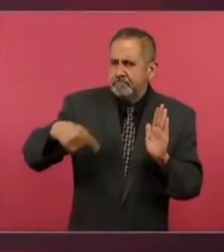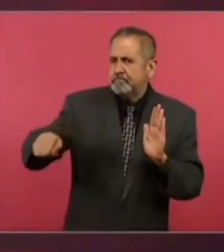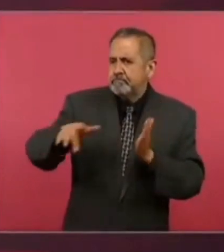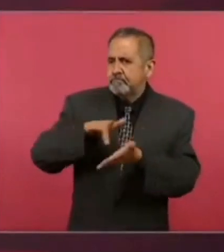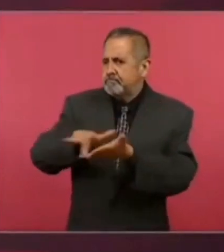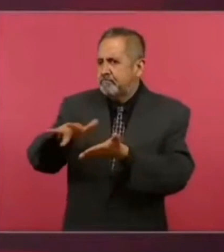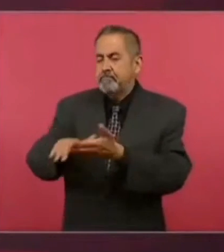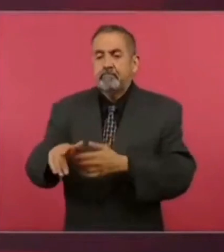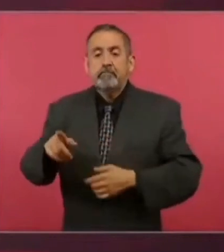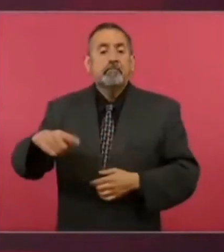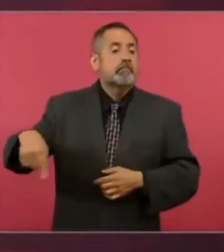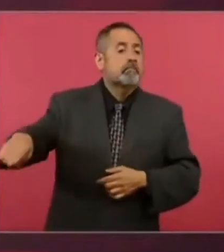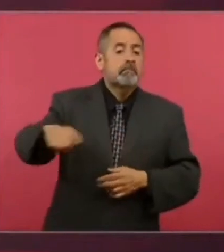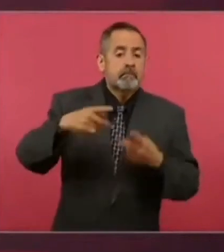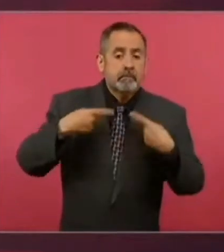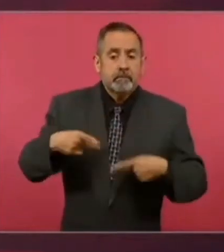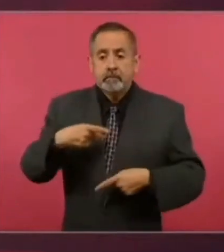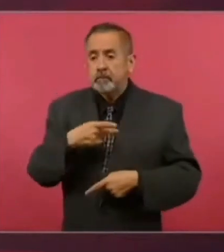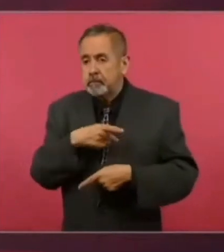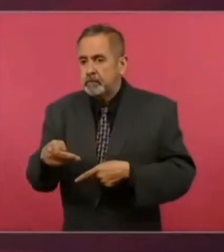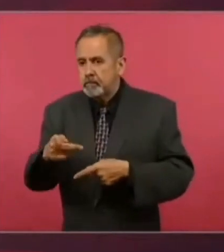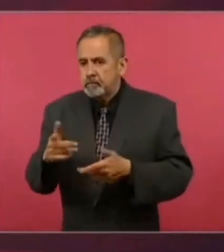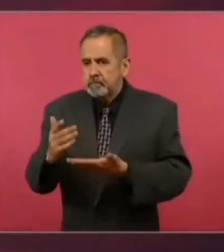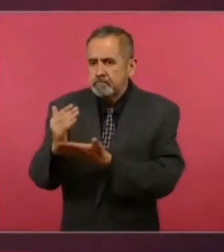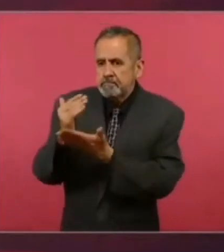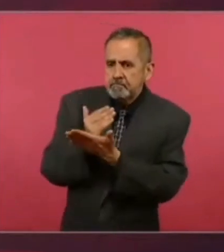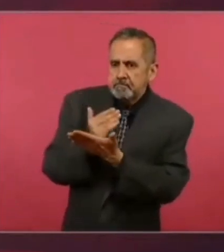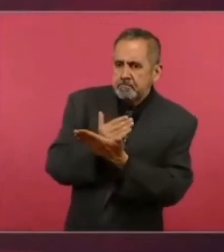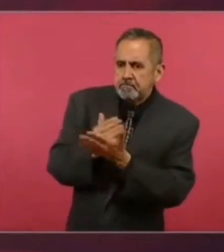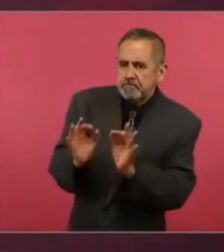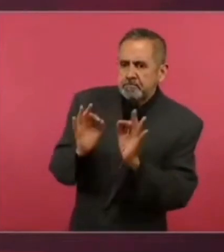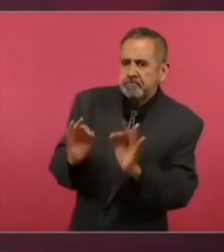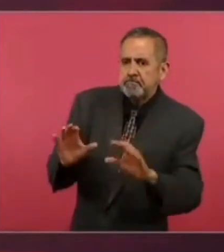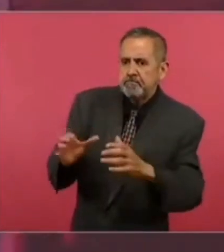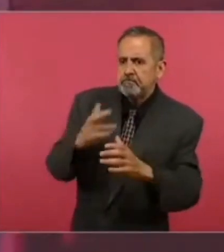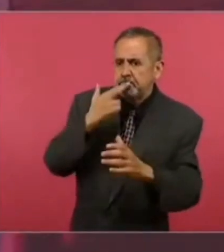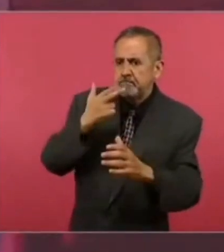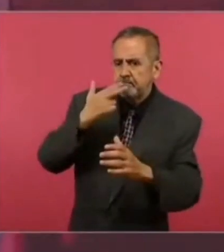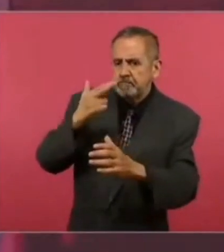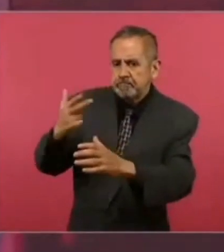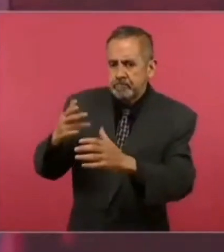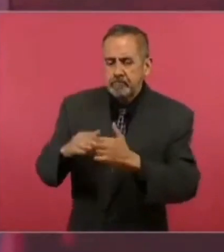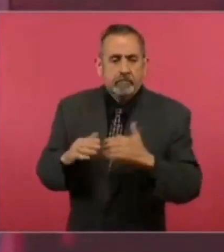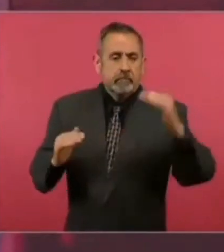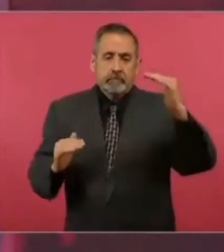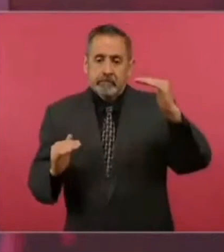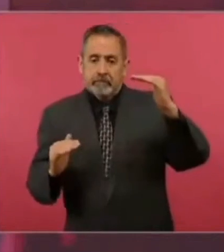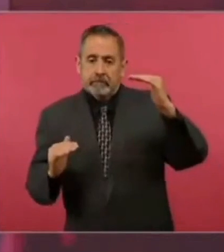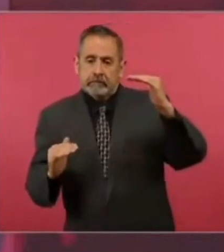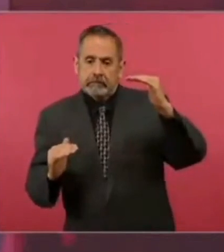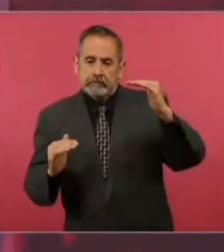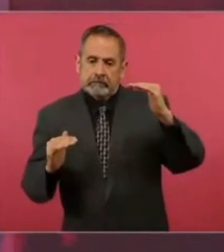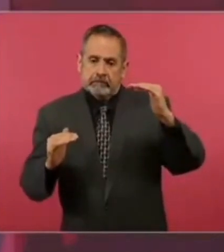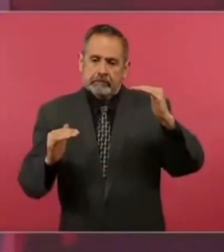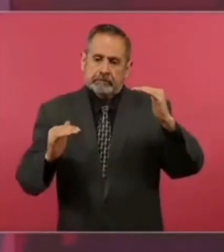se está reduciendo la pobreza y que se está disminuyendo la desigualdad social.